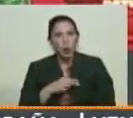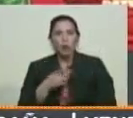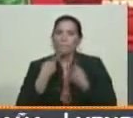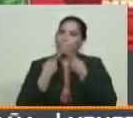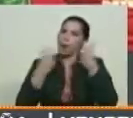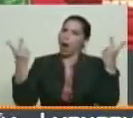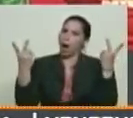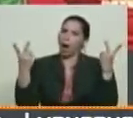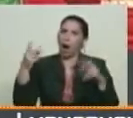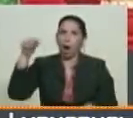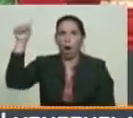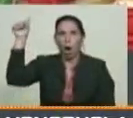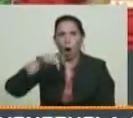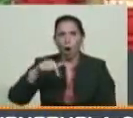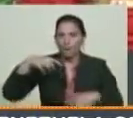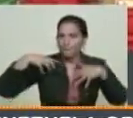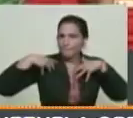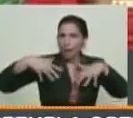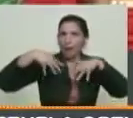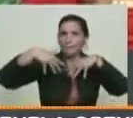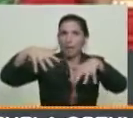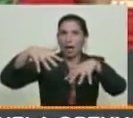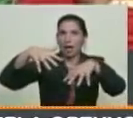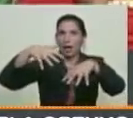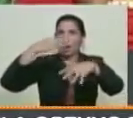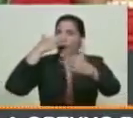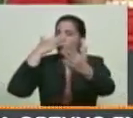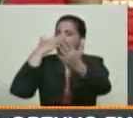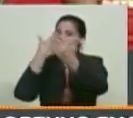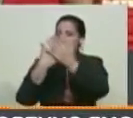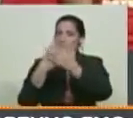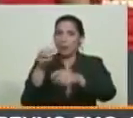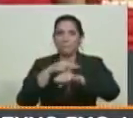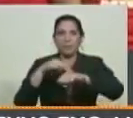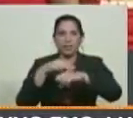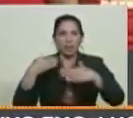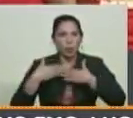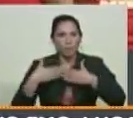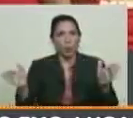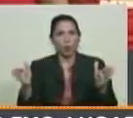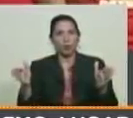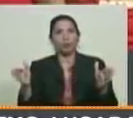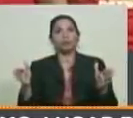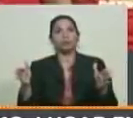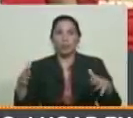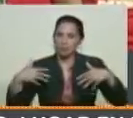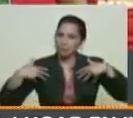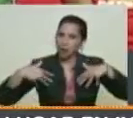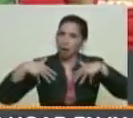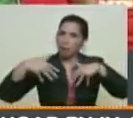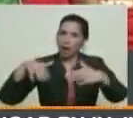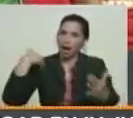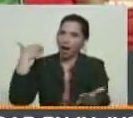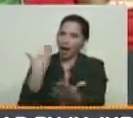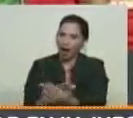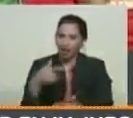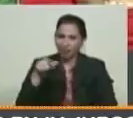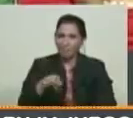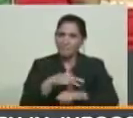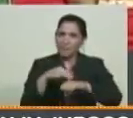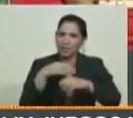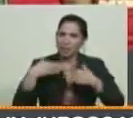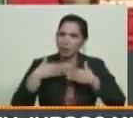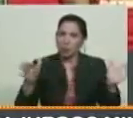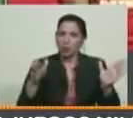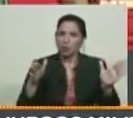Hoy hemos marchado. Estamos frente al Ministerio Público. Marchamos hasta aquí, desde Petare, con